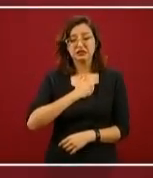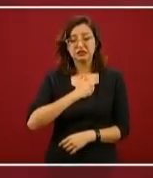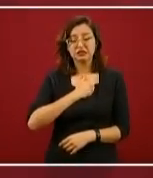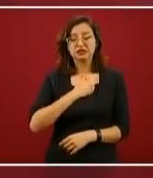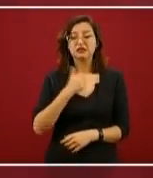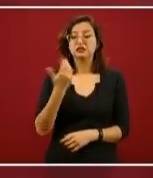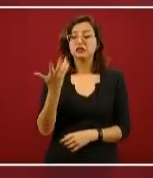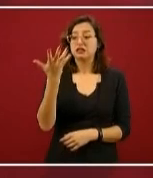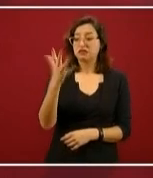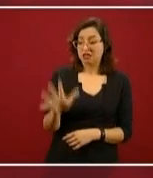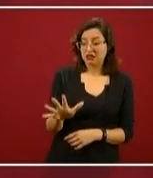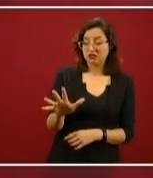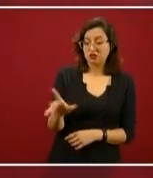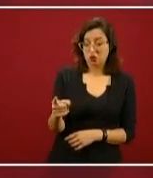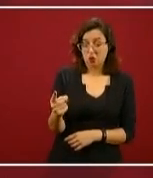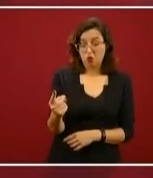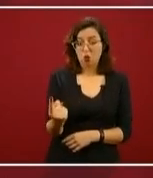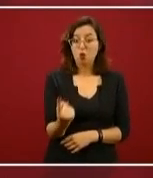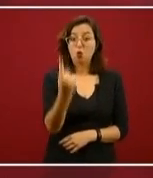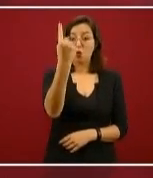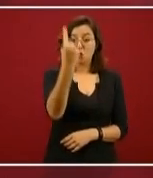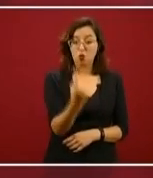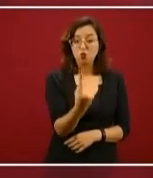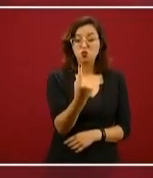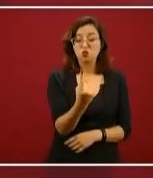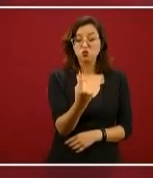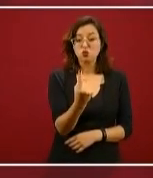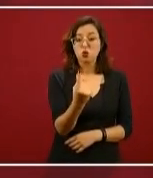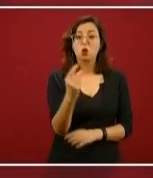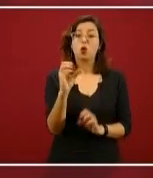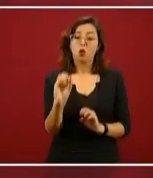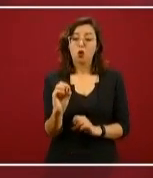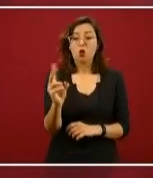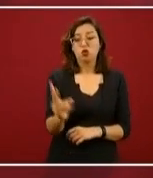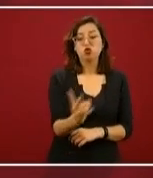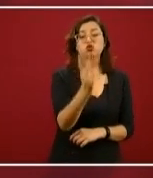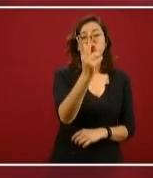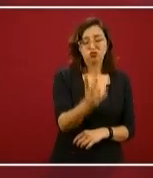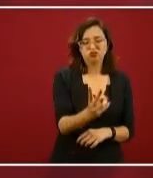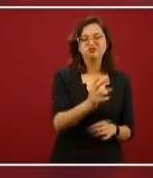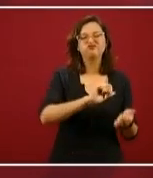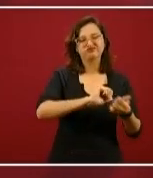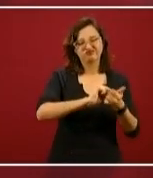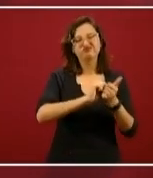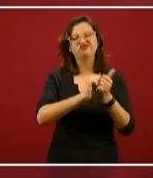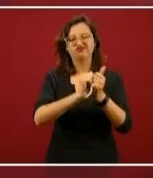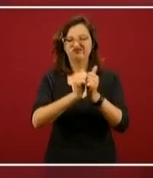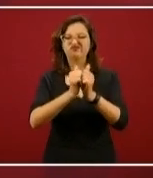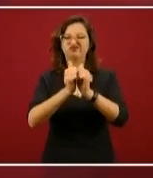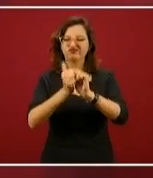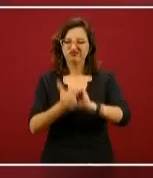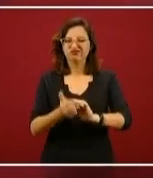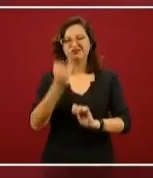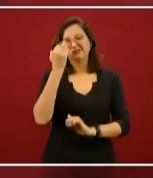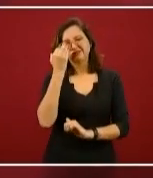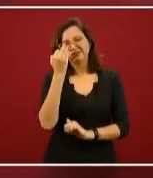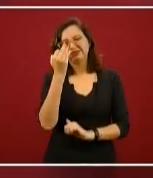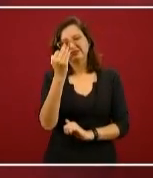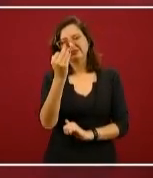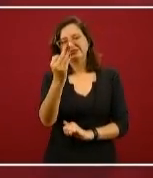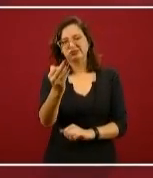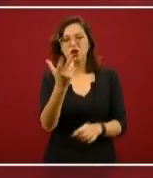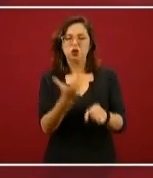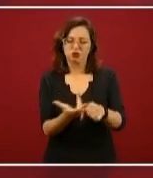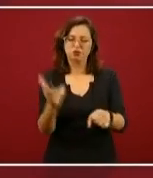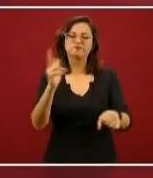hasta uno de cada diez o pueden tener, o dos de cada diez, pueden tener una enfermedad que se prolongue y que